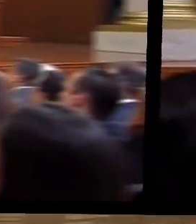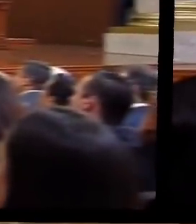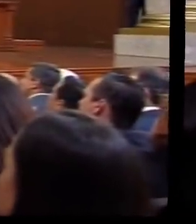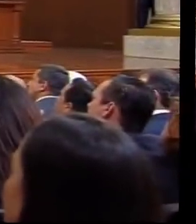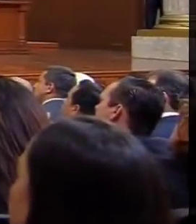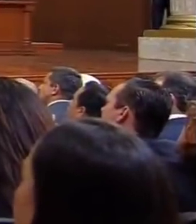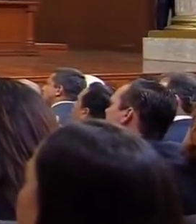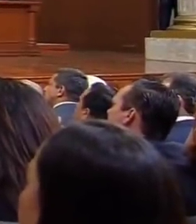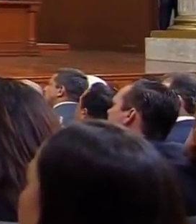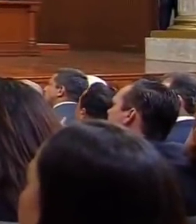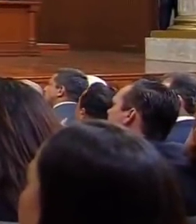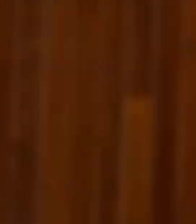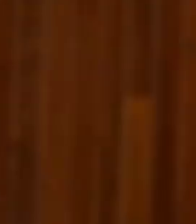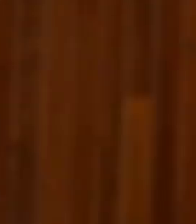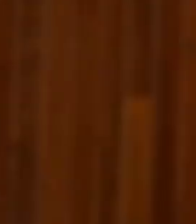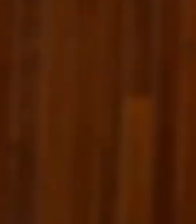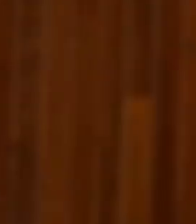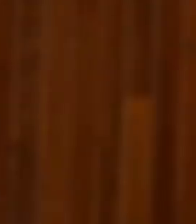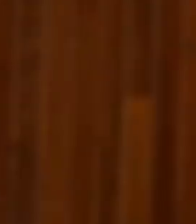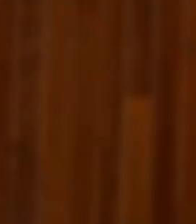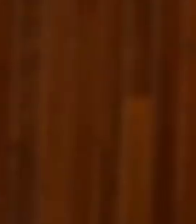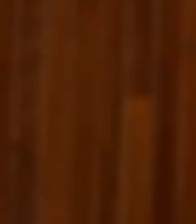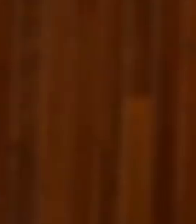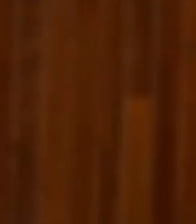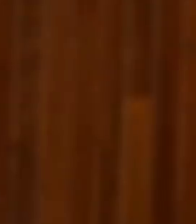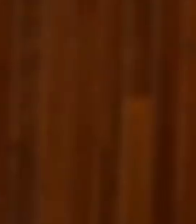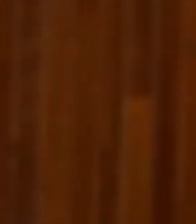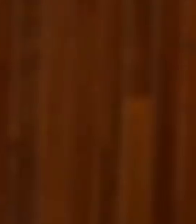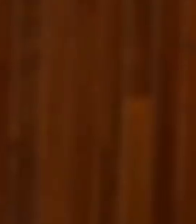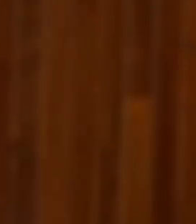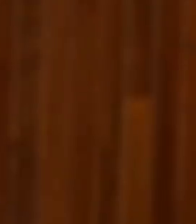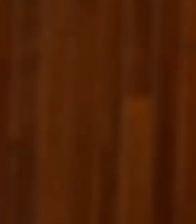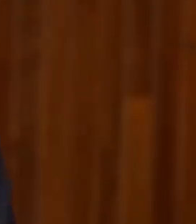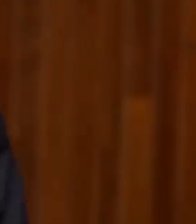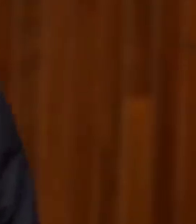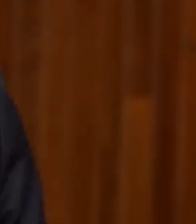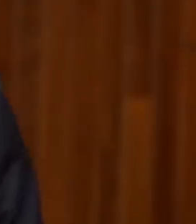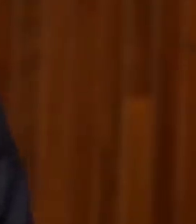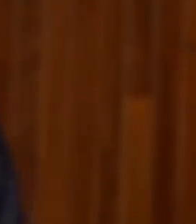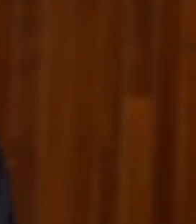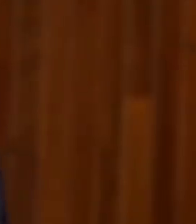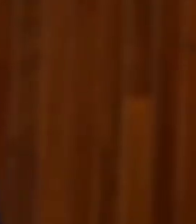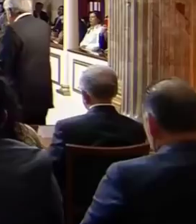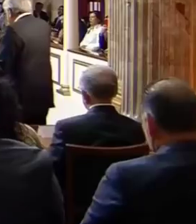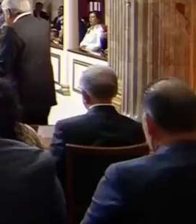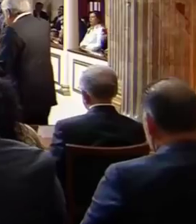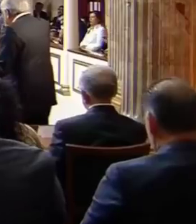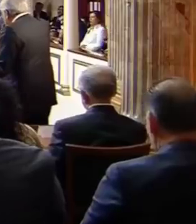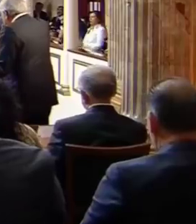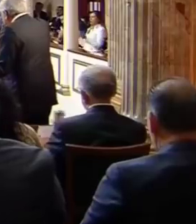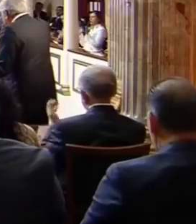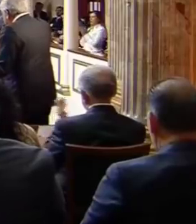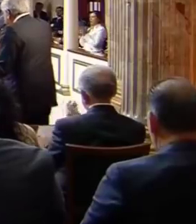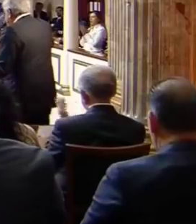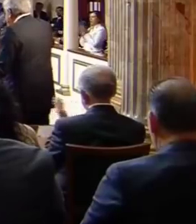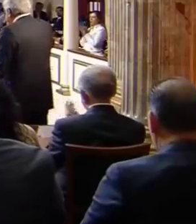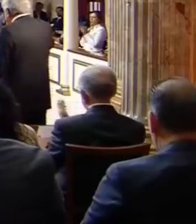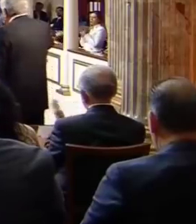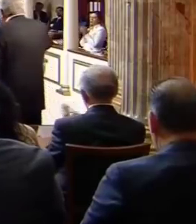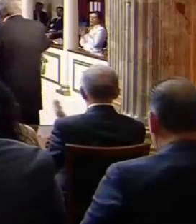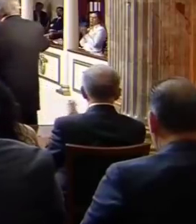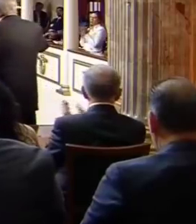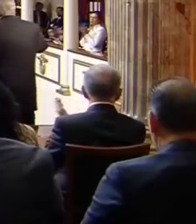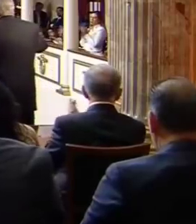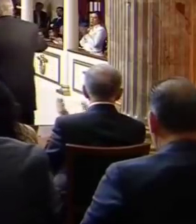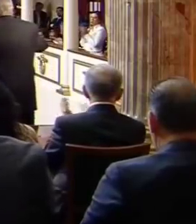Ahí escuchamos a López Obrador, ¿no?, en sus famosas conferencias de prensa. El presidente López Obrador planteó, ¿no?, poner